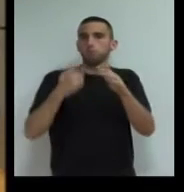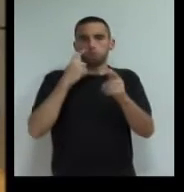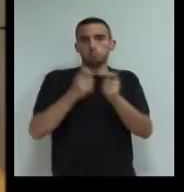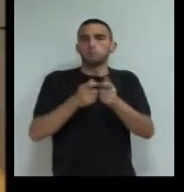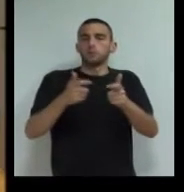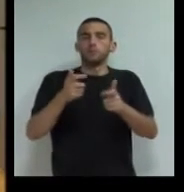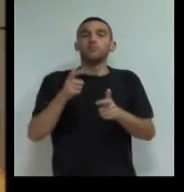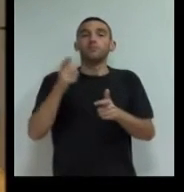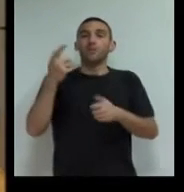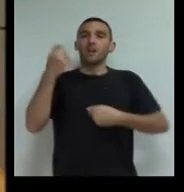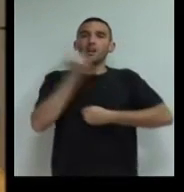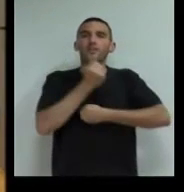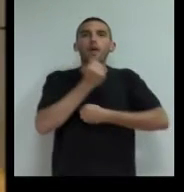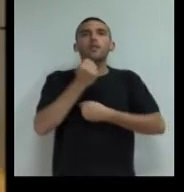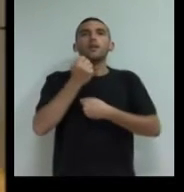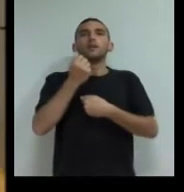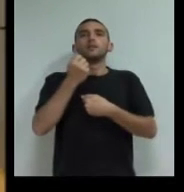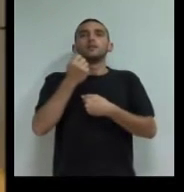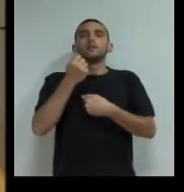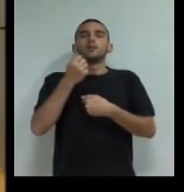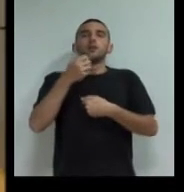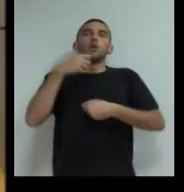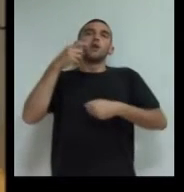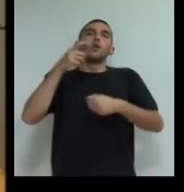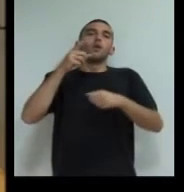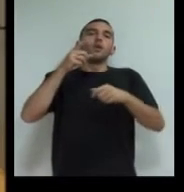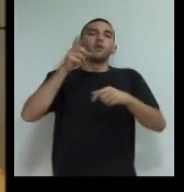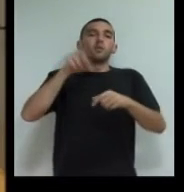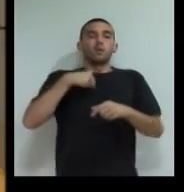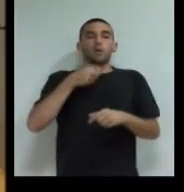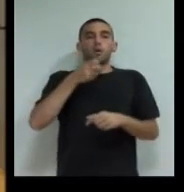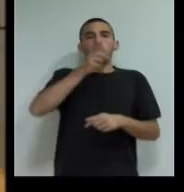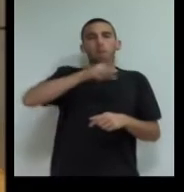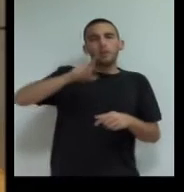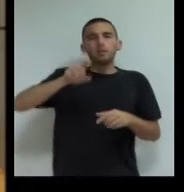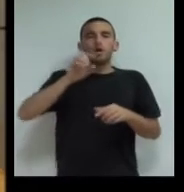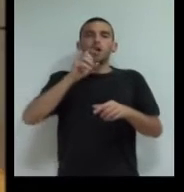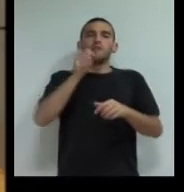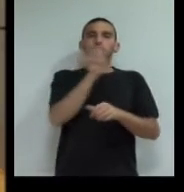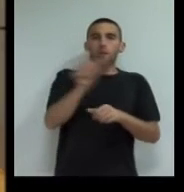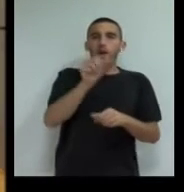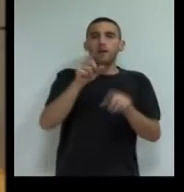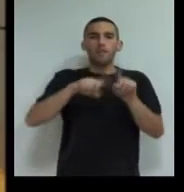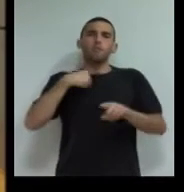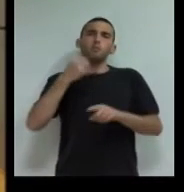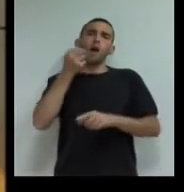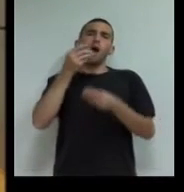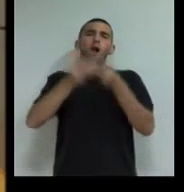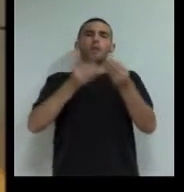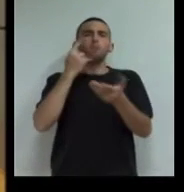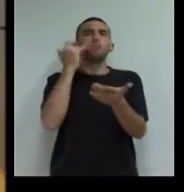2 meses y en otros 2 semanas, hicimos una experiencia con una película de cartelera